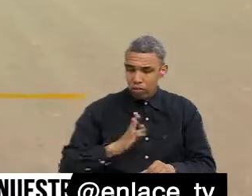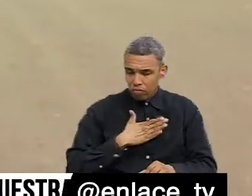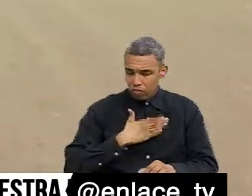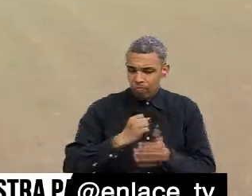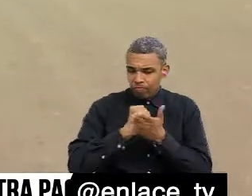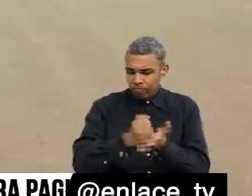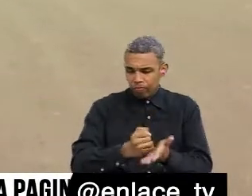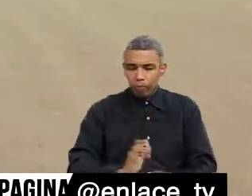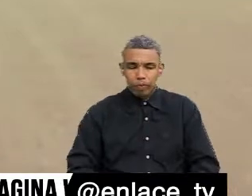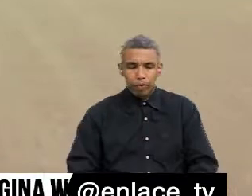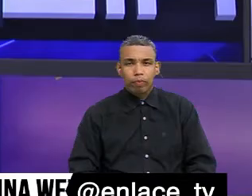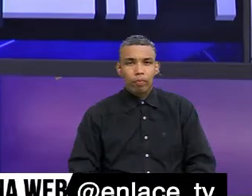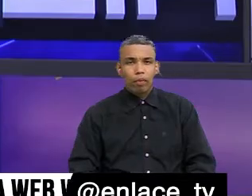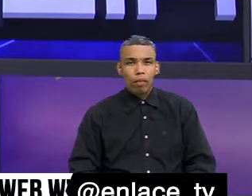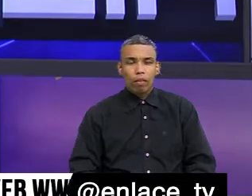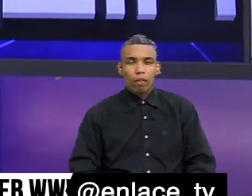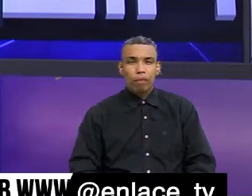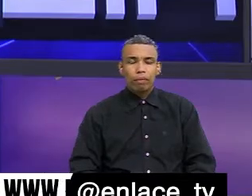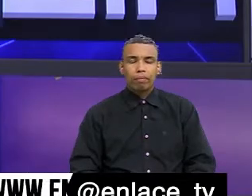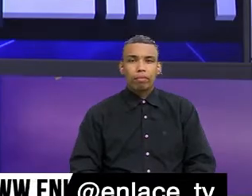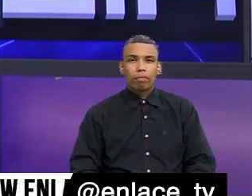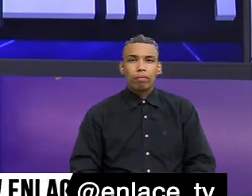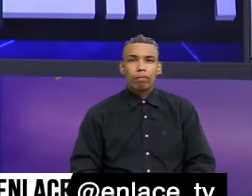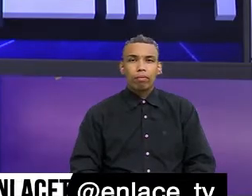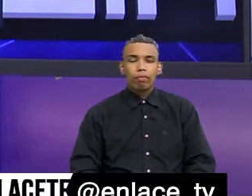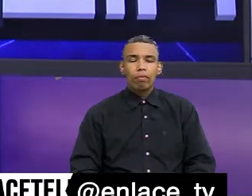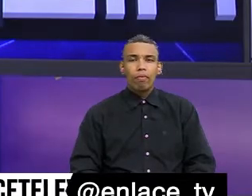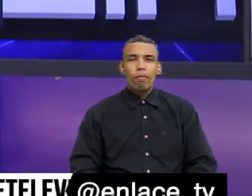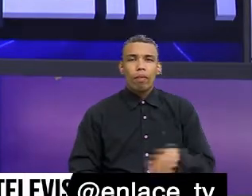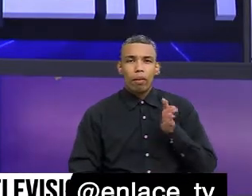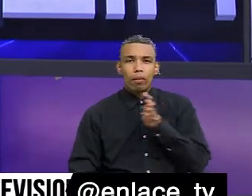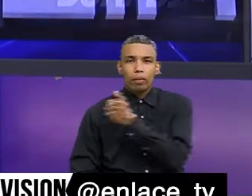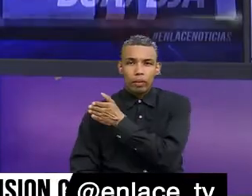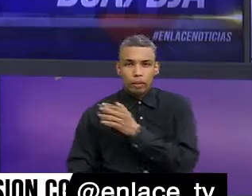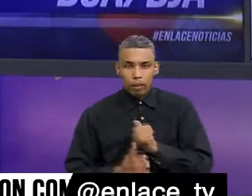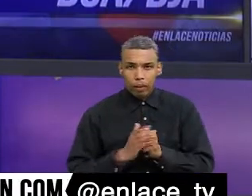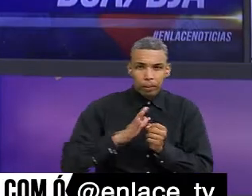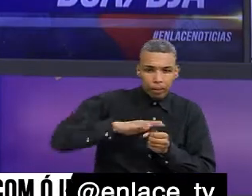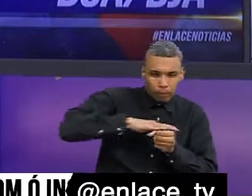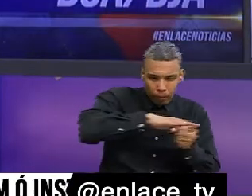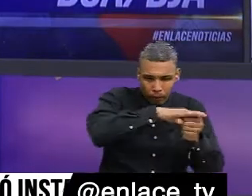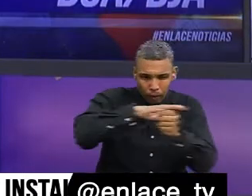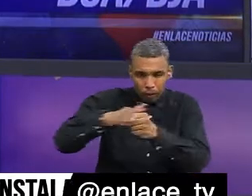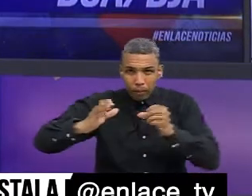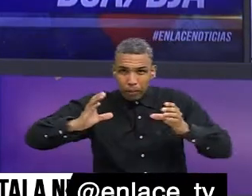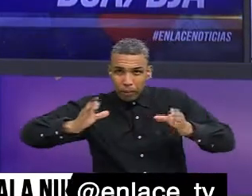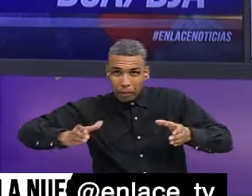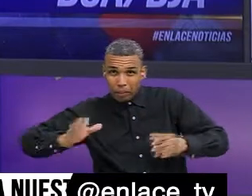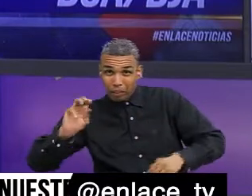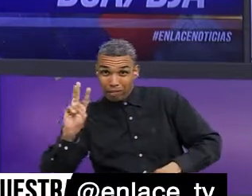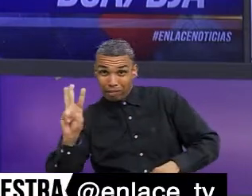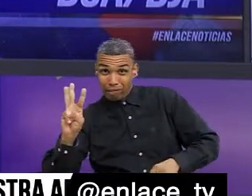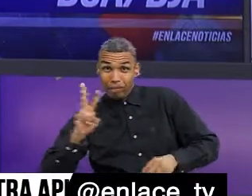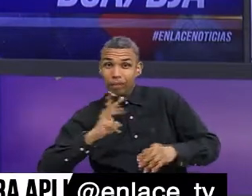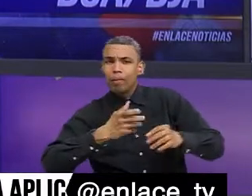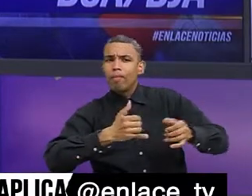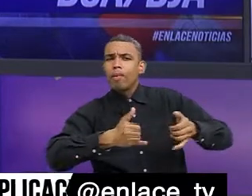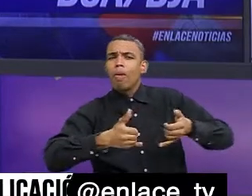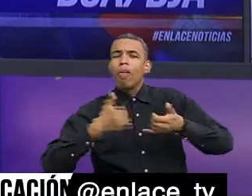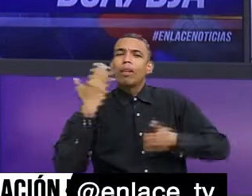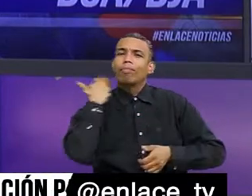a la comunidad en otras informaciones un habitante de la comuna 3 fue víctima de una nueva modalidad de estafa compró más de